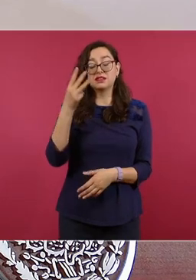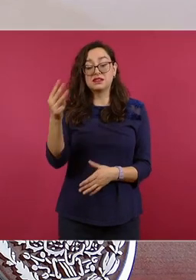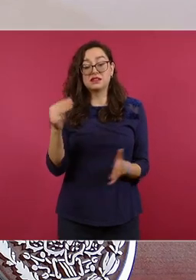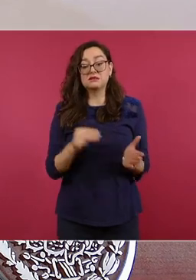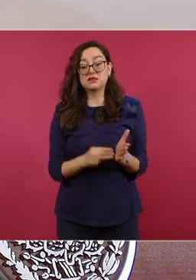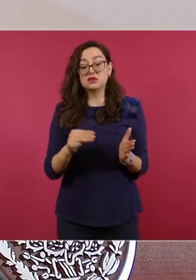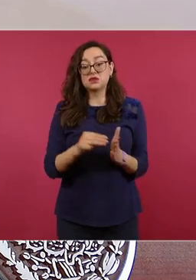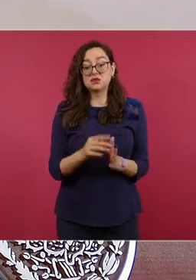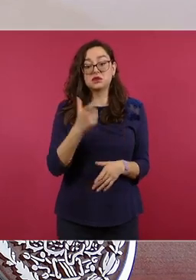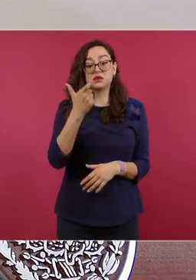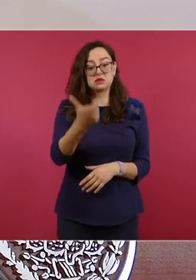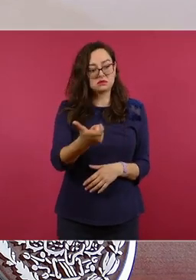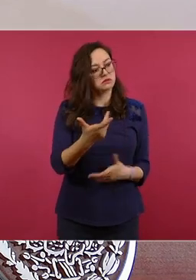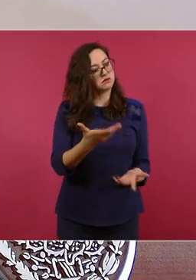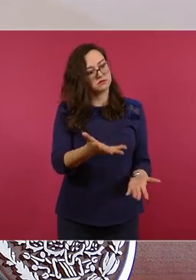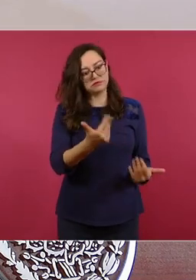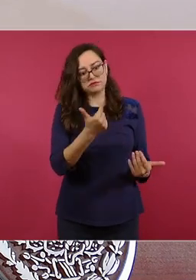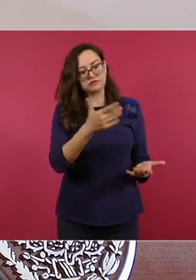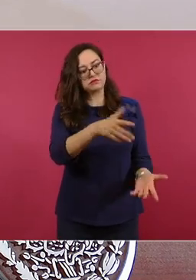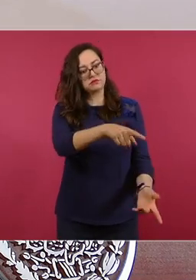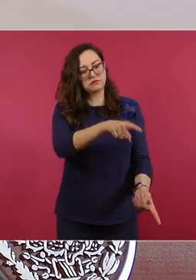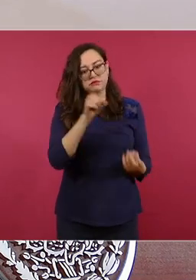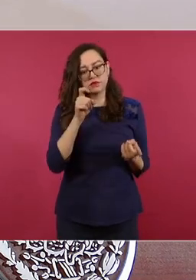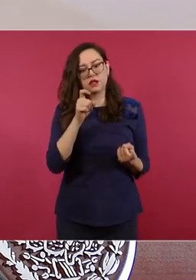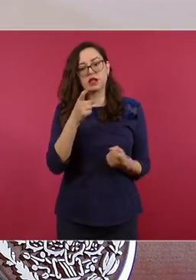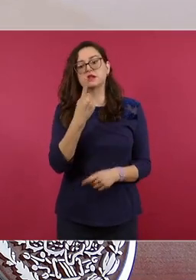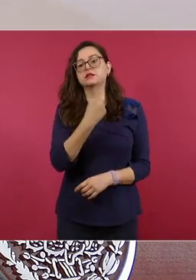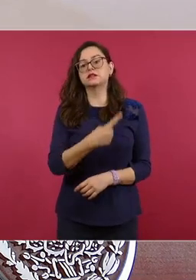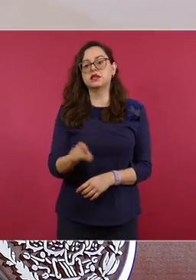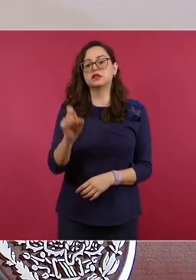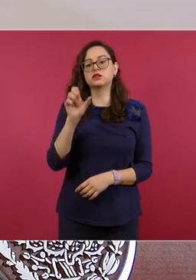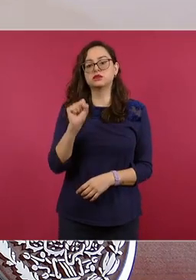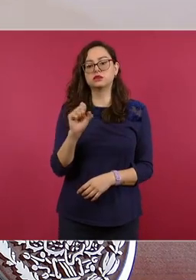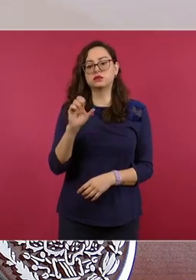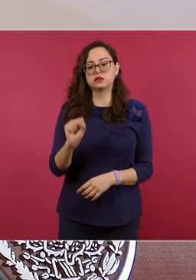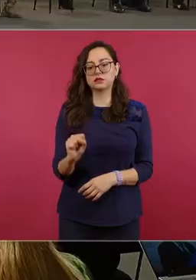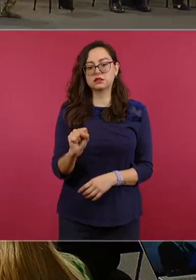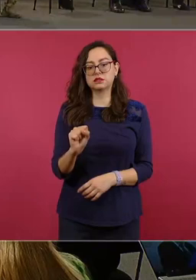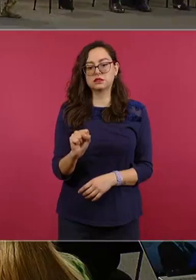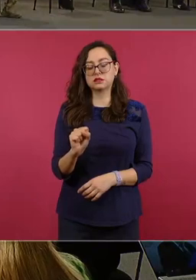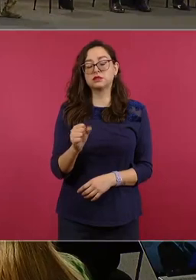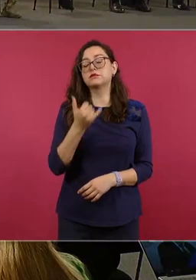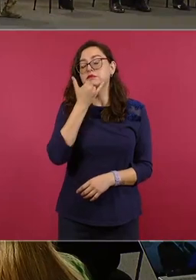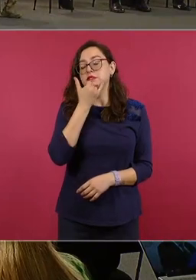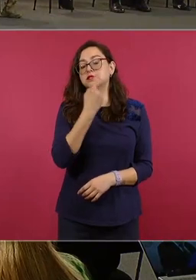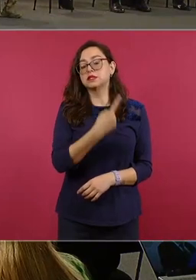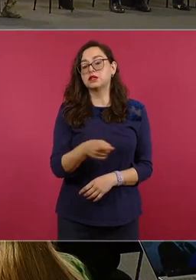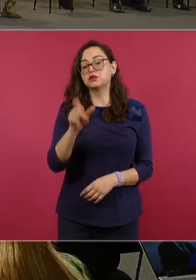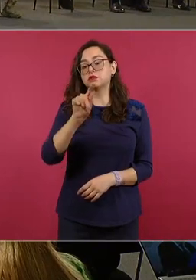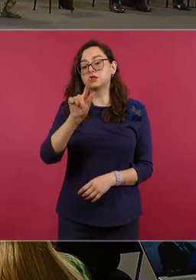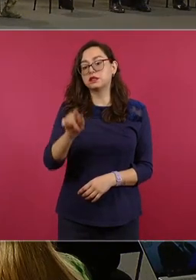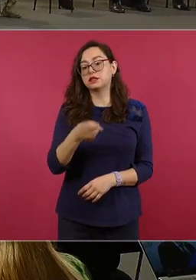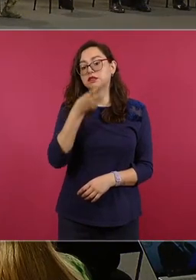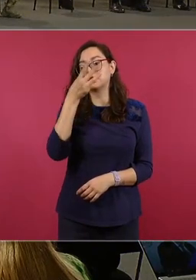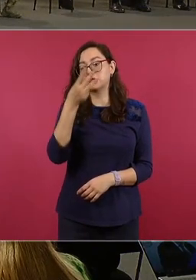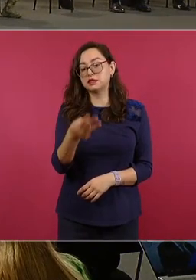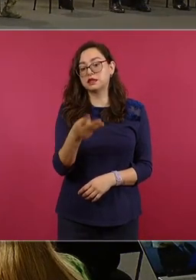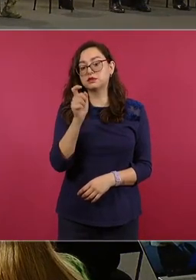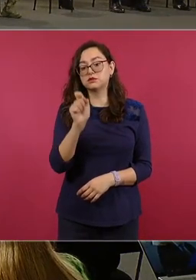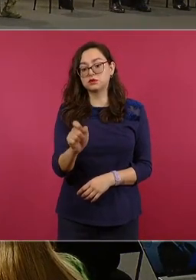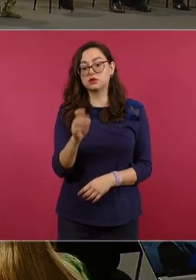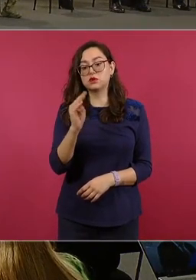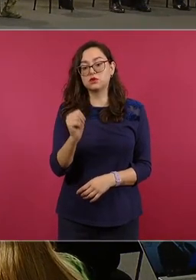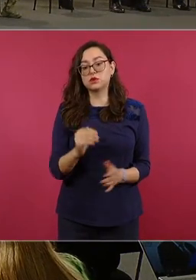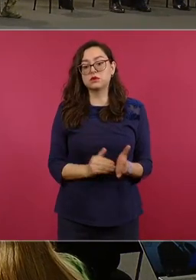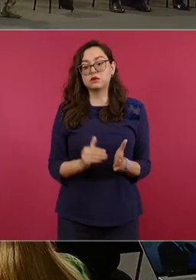se recuperaron los adeudos por 163 73.9 millones de pesos, esto